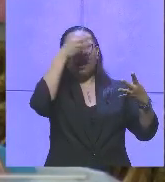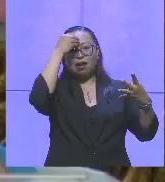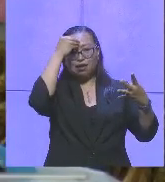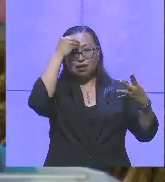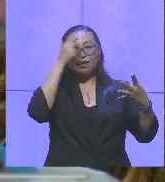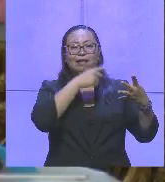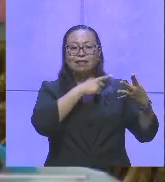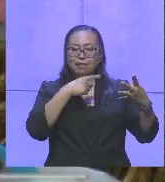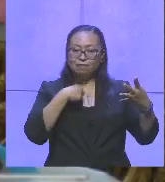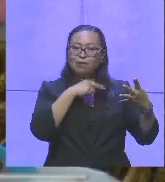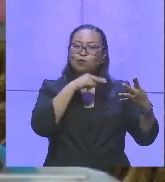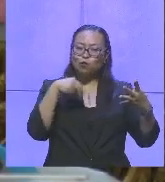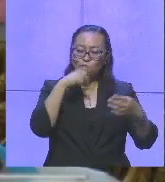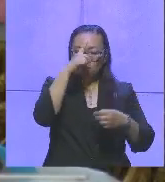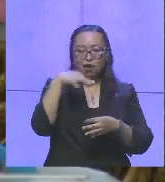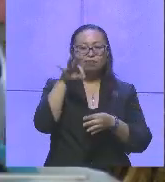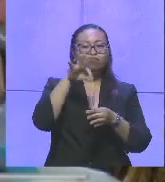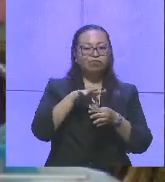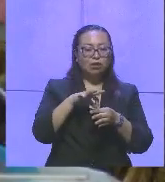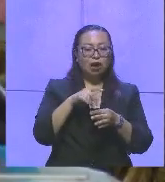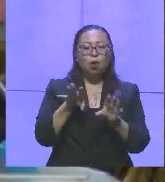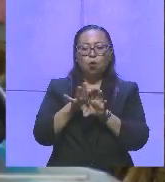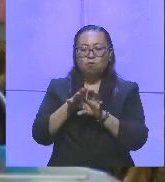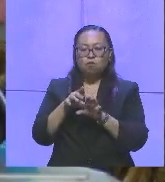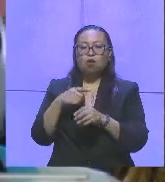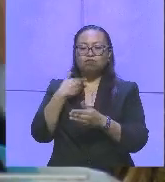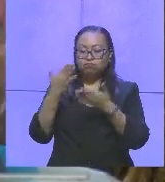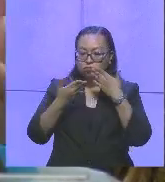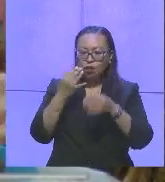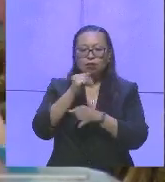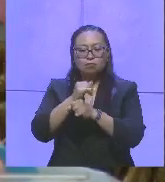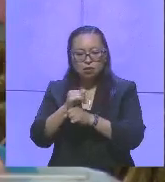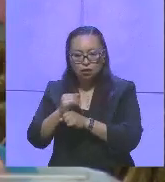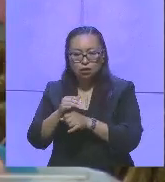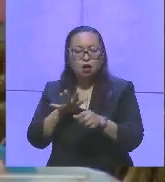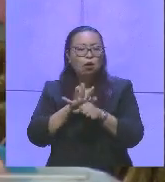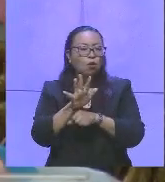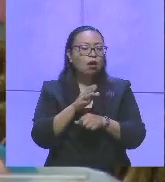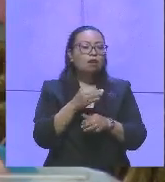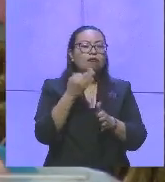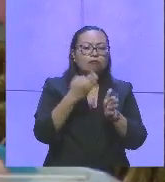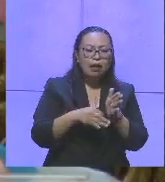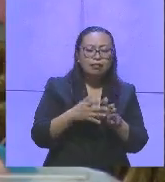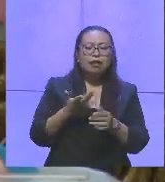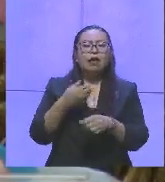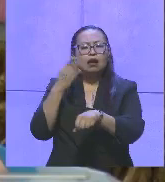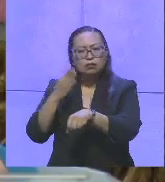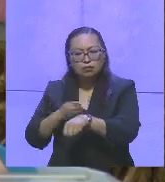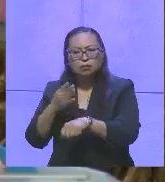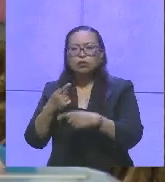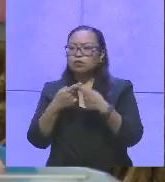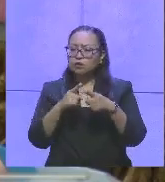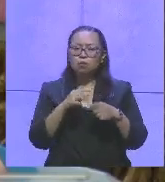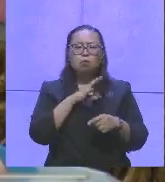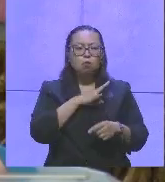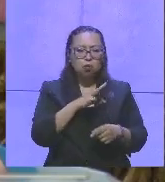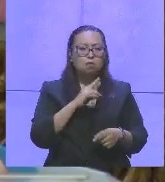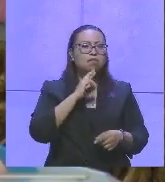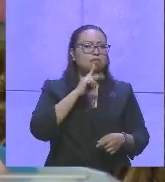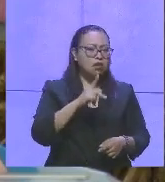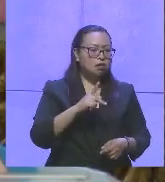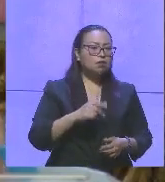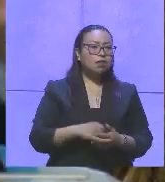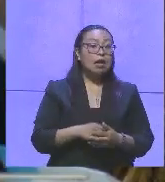materia electoral, lo que no debe de hacerse, lo que es susceptible de sanción y, por supuesto, esta otra beta, que es